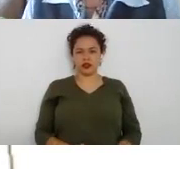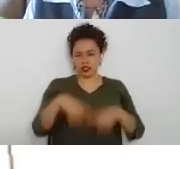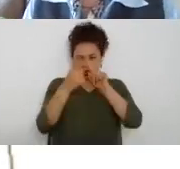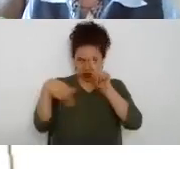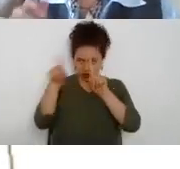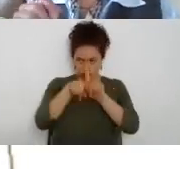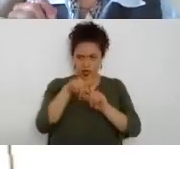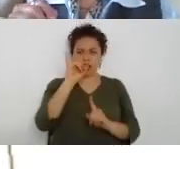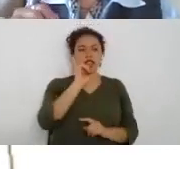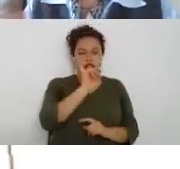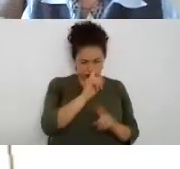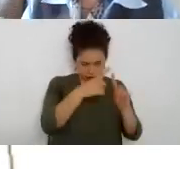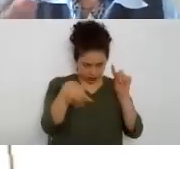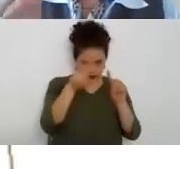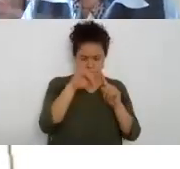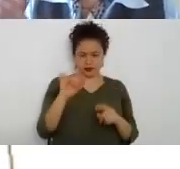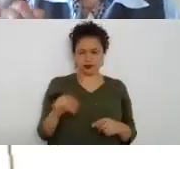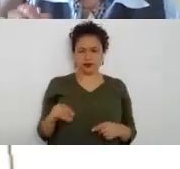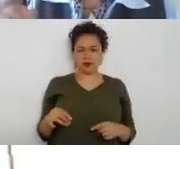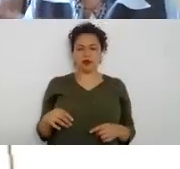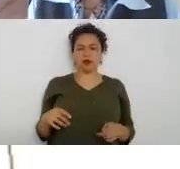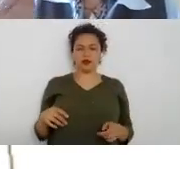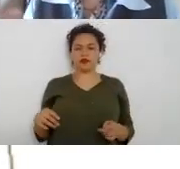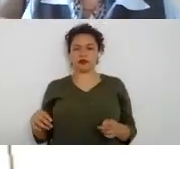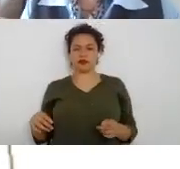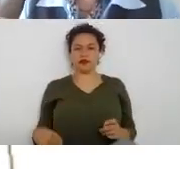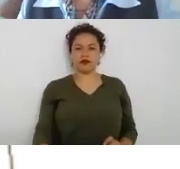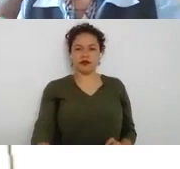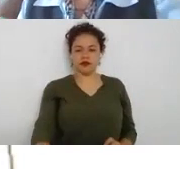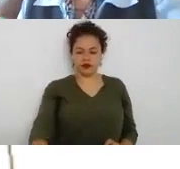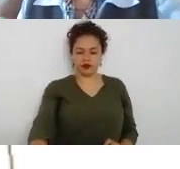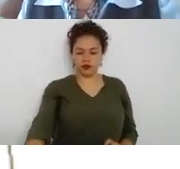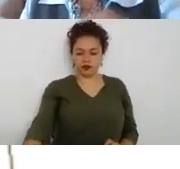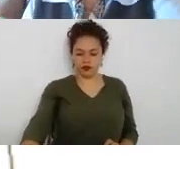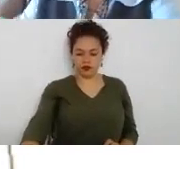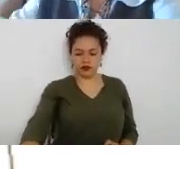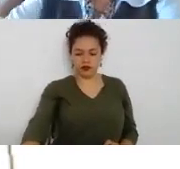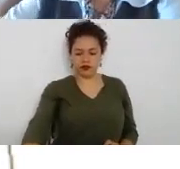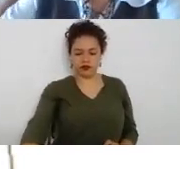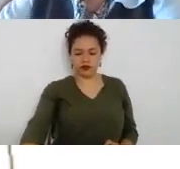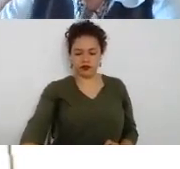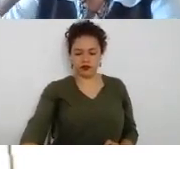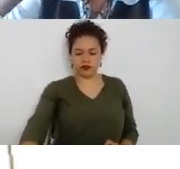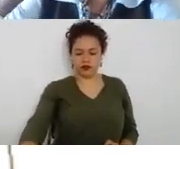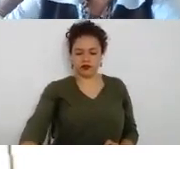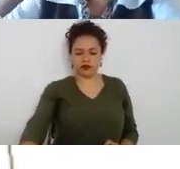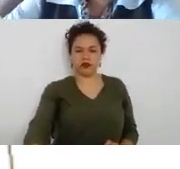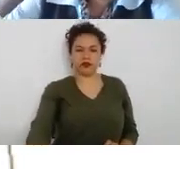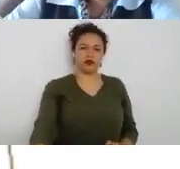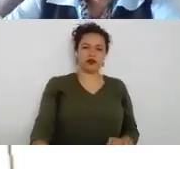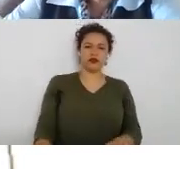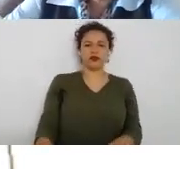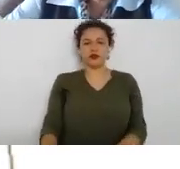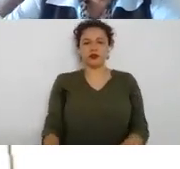Circular. circular, sí. Ok. El que era, ay Dios,